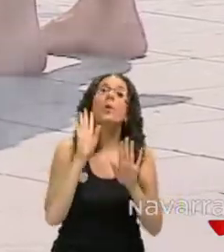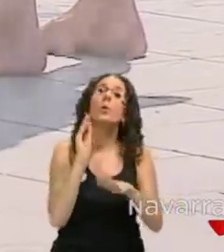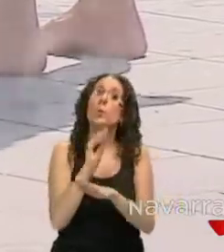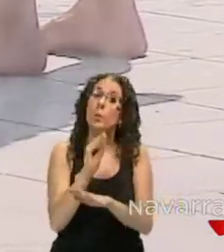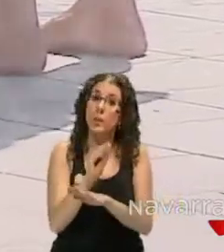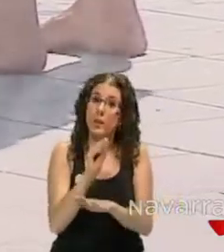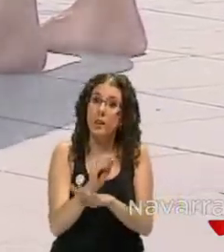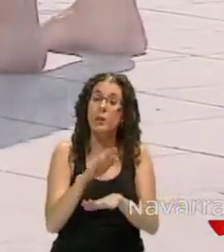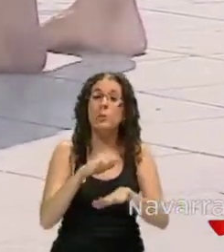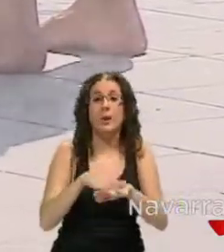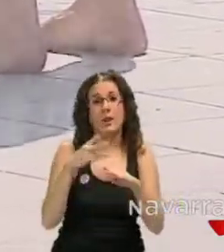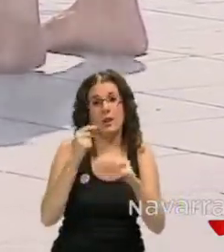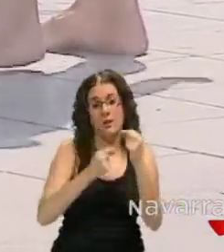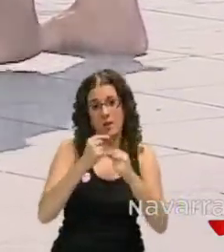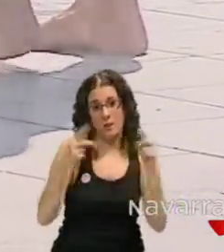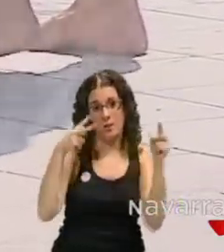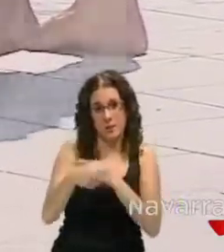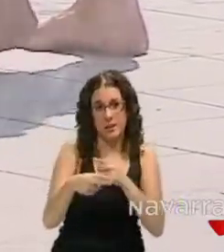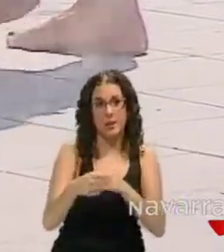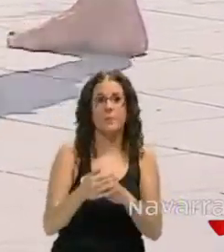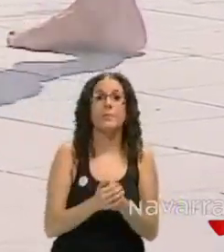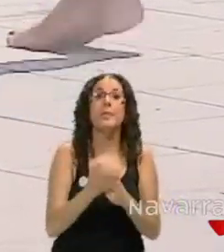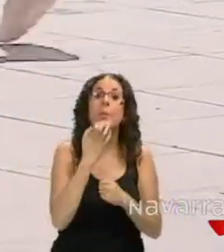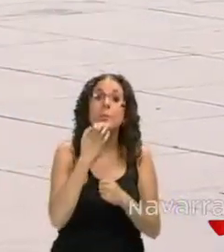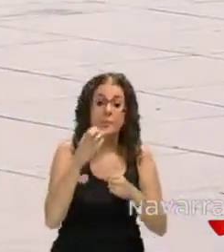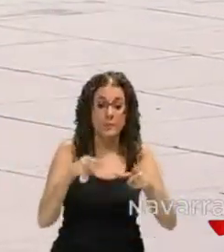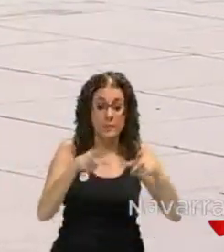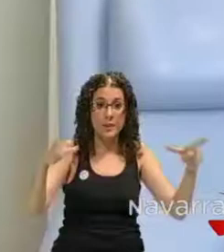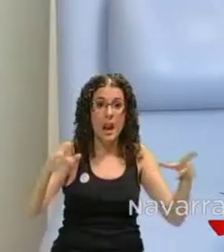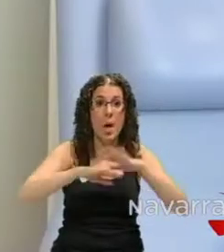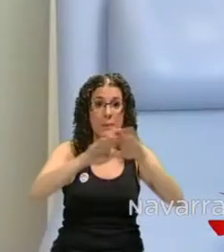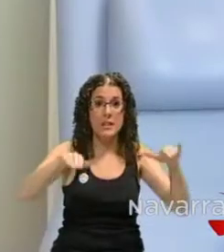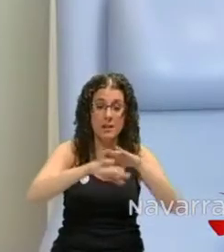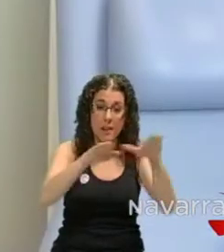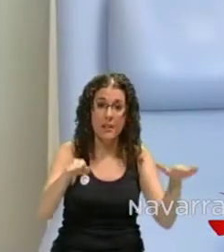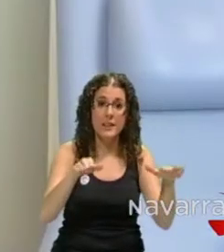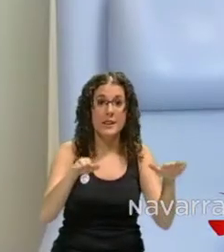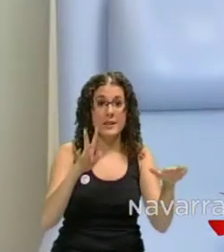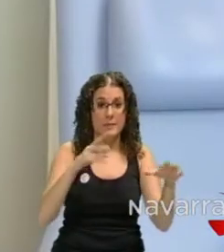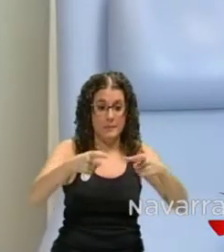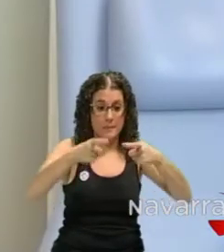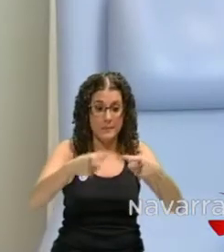tipo de infecciones. Los alrededores de la piscina, que hay una pequeña capa de agua, es el lugar de